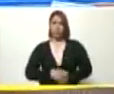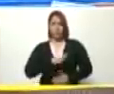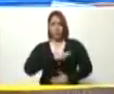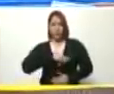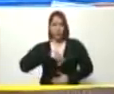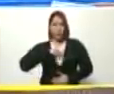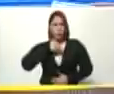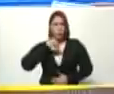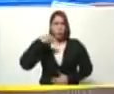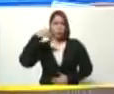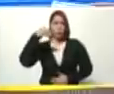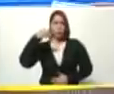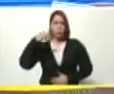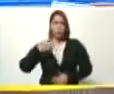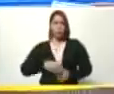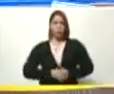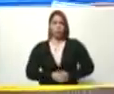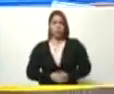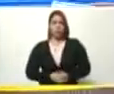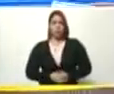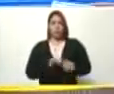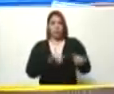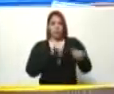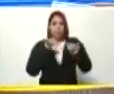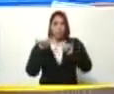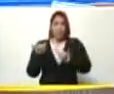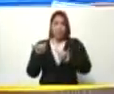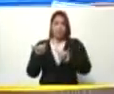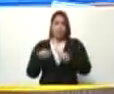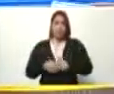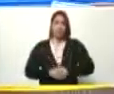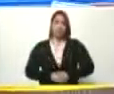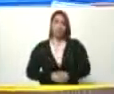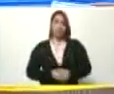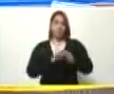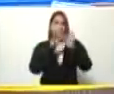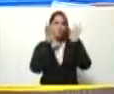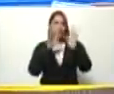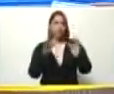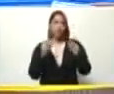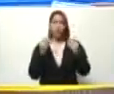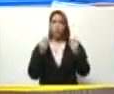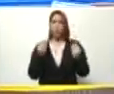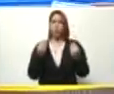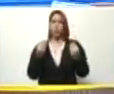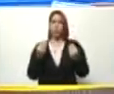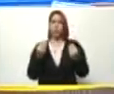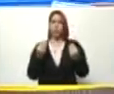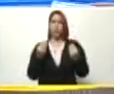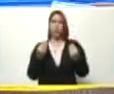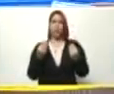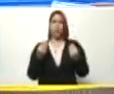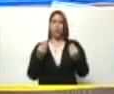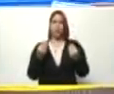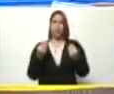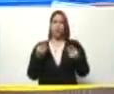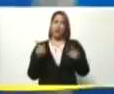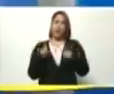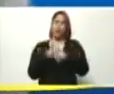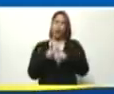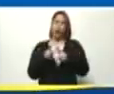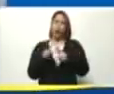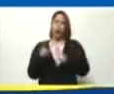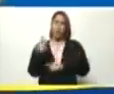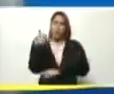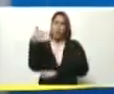espiritual, en la misma medida en que levanta los símbolos patrios, en